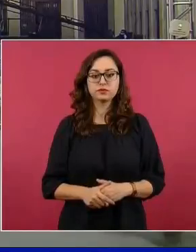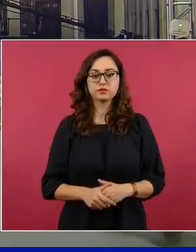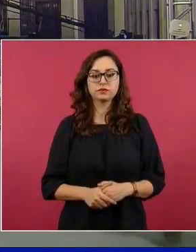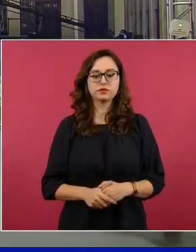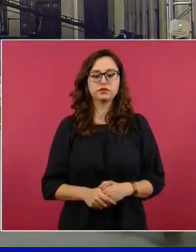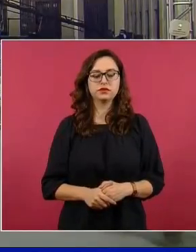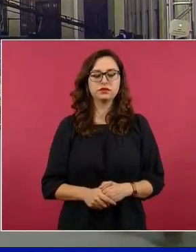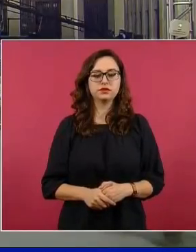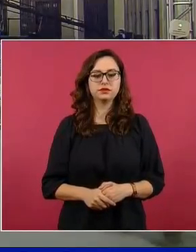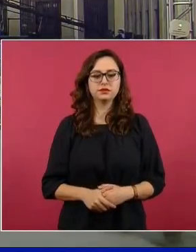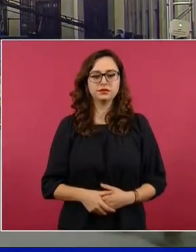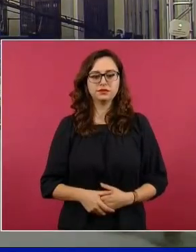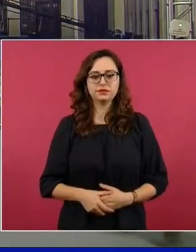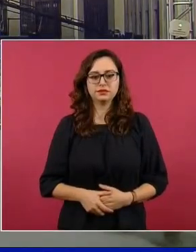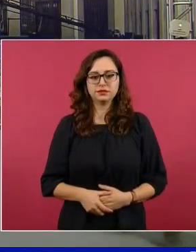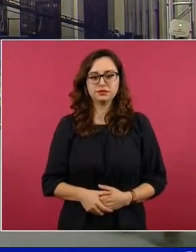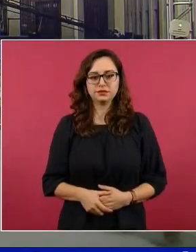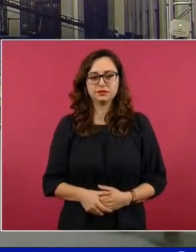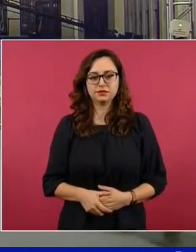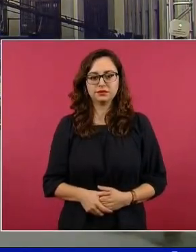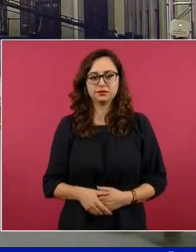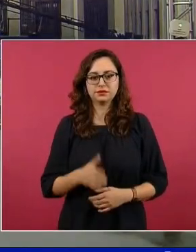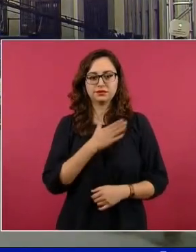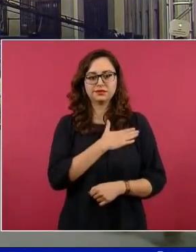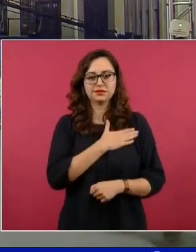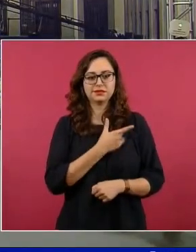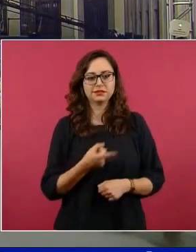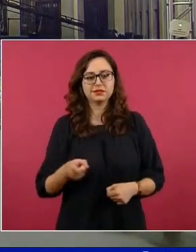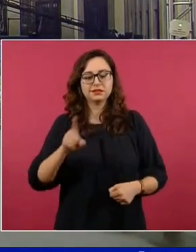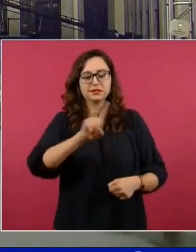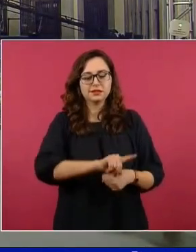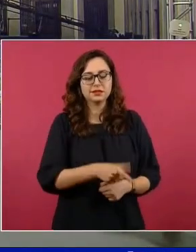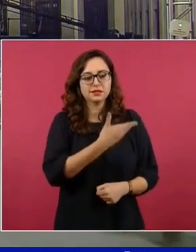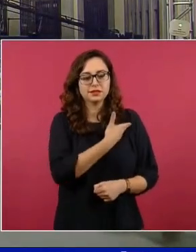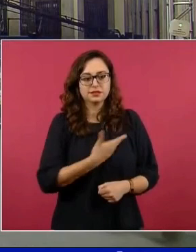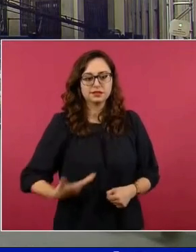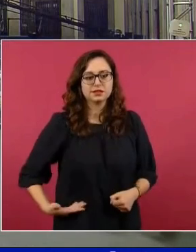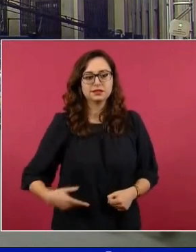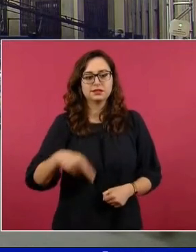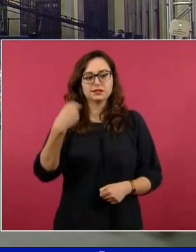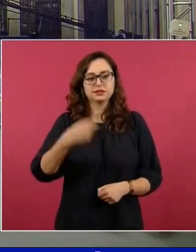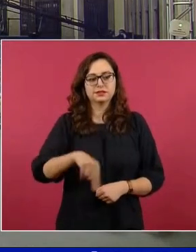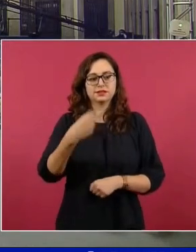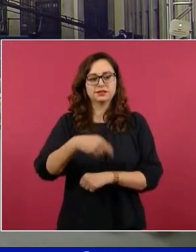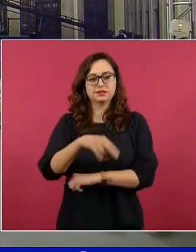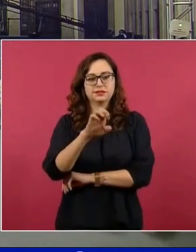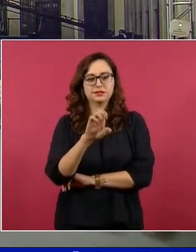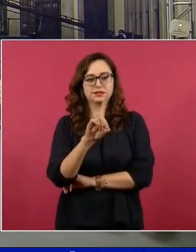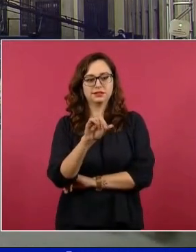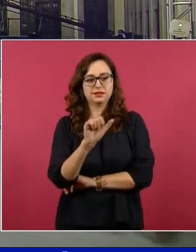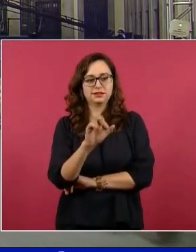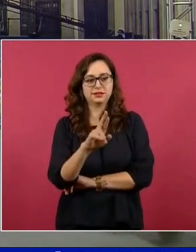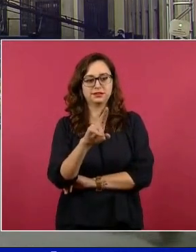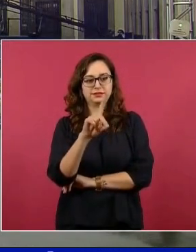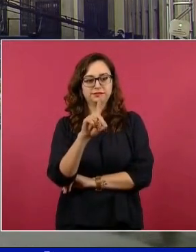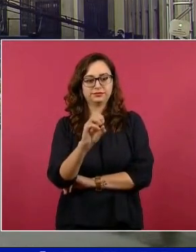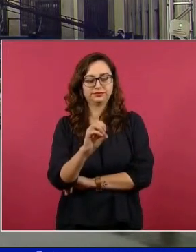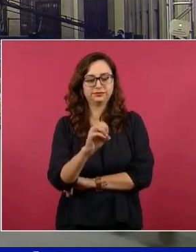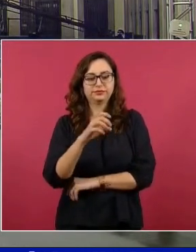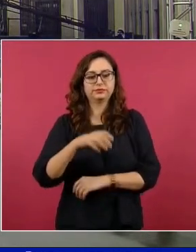Buenos días, señor presidente. Buenos días, Elizabeth. Eduardo Esquivel Ancona, SDP Noticias.